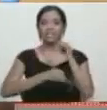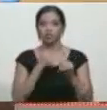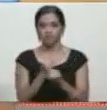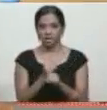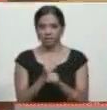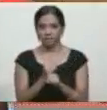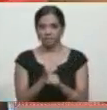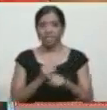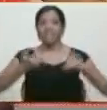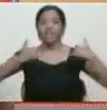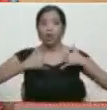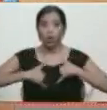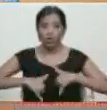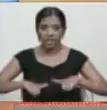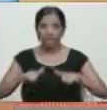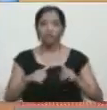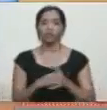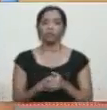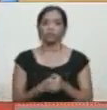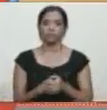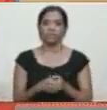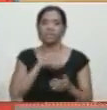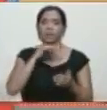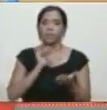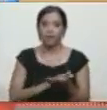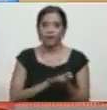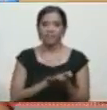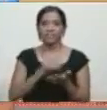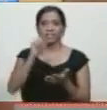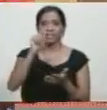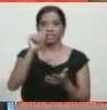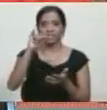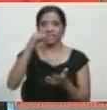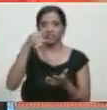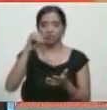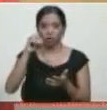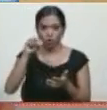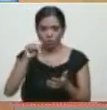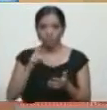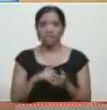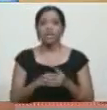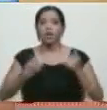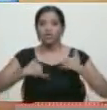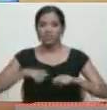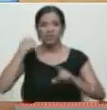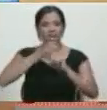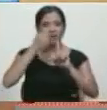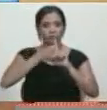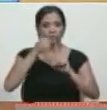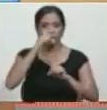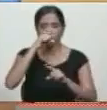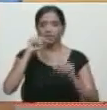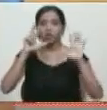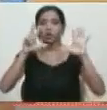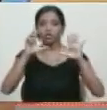los hijos de la masacre de Tazón, los hijos de Cantaura, los hijos de la lucha de los años 80.